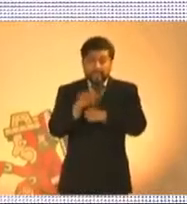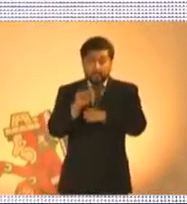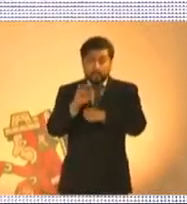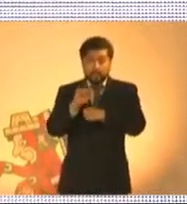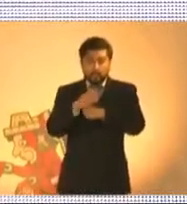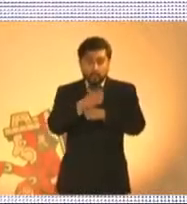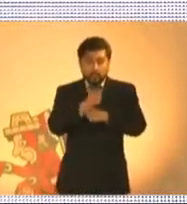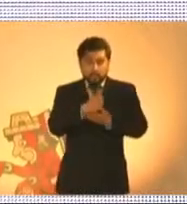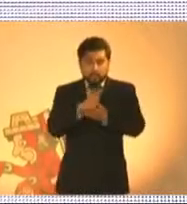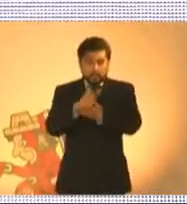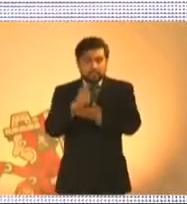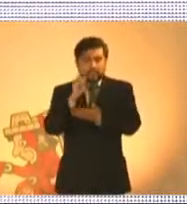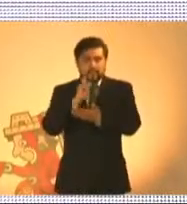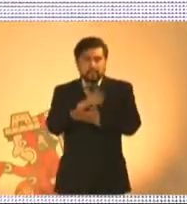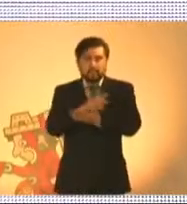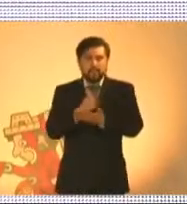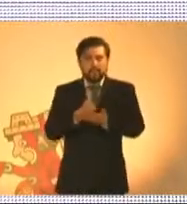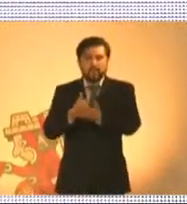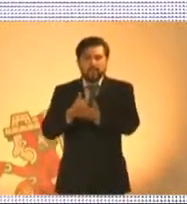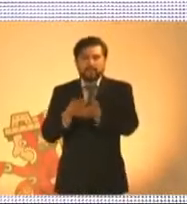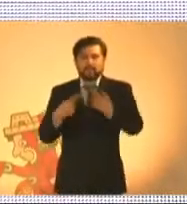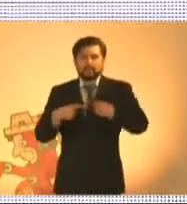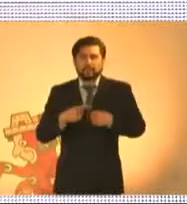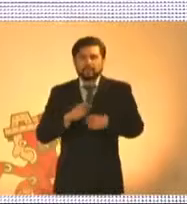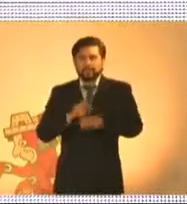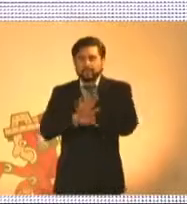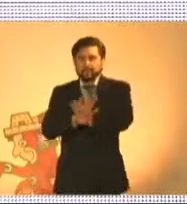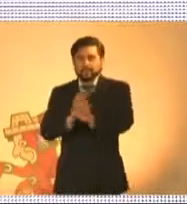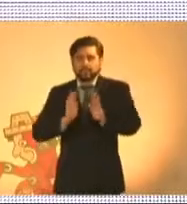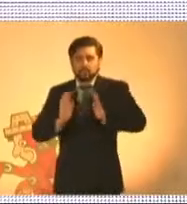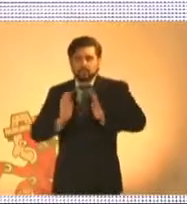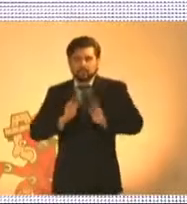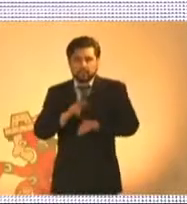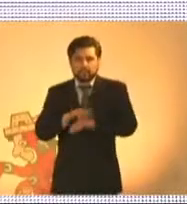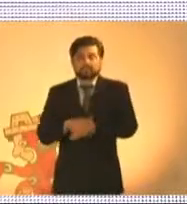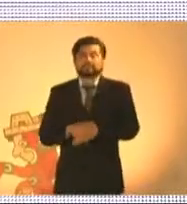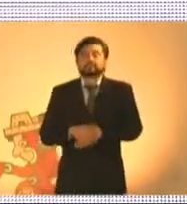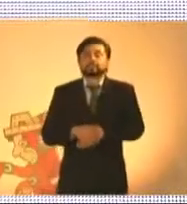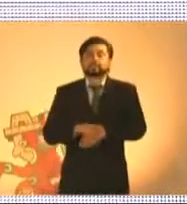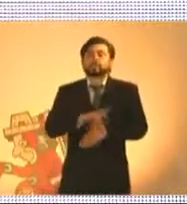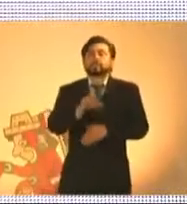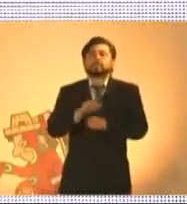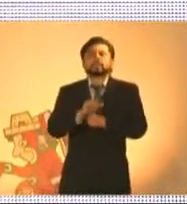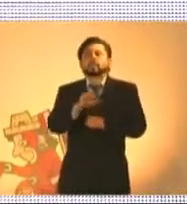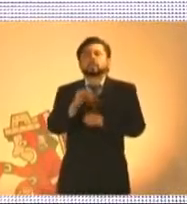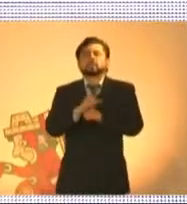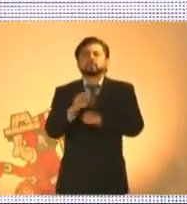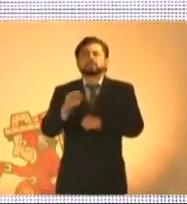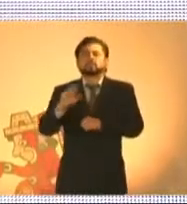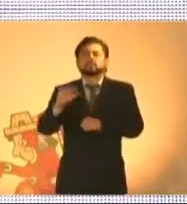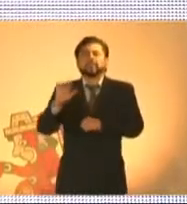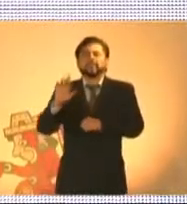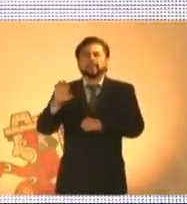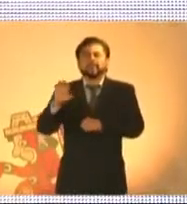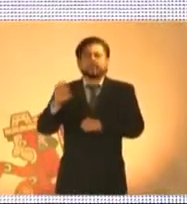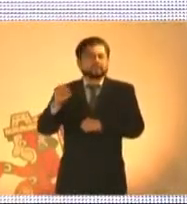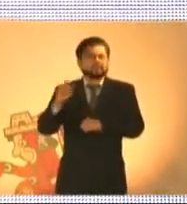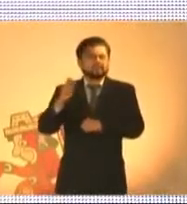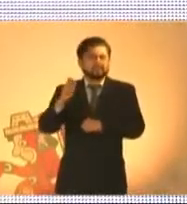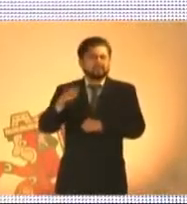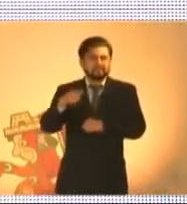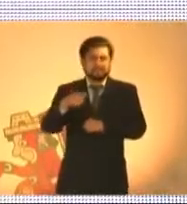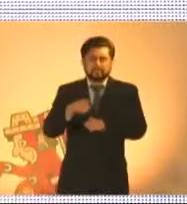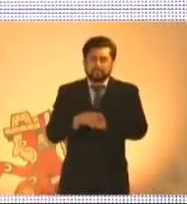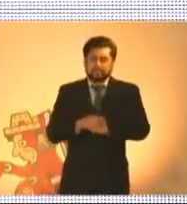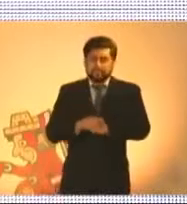un sargento en el ejército de sucre y luego está el propio sucre que no sucre hasta ese